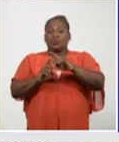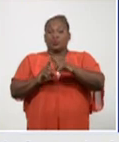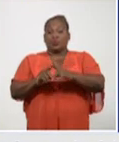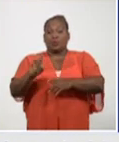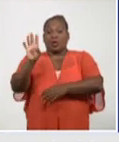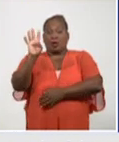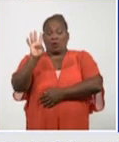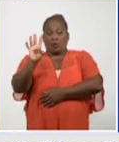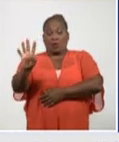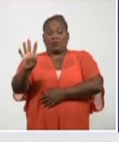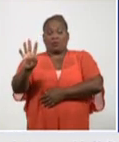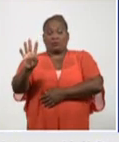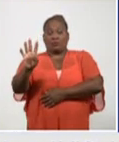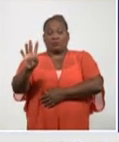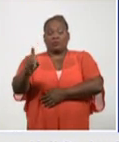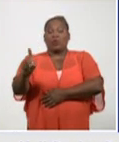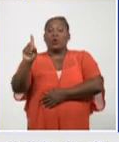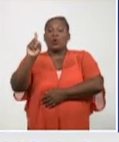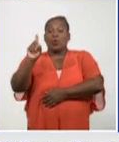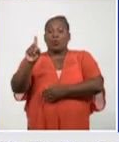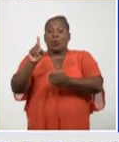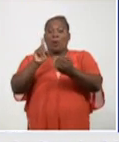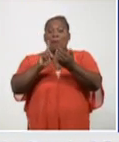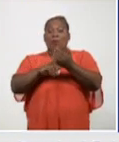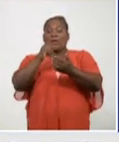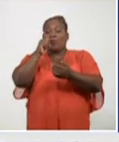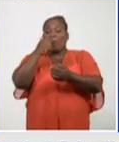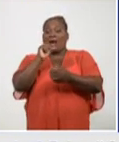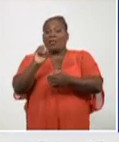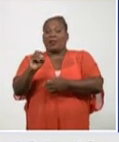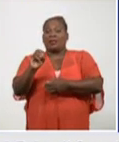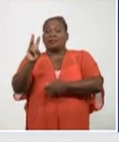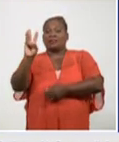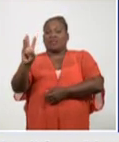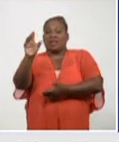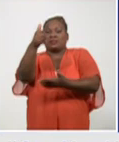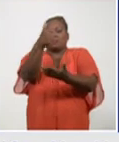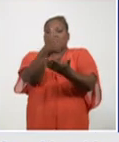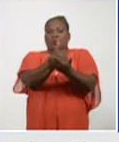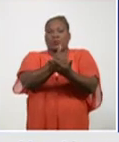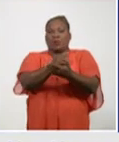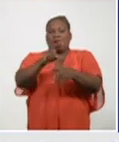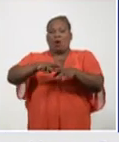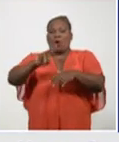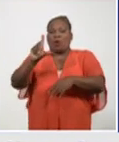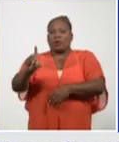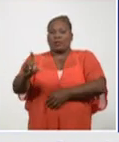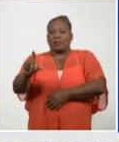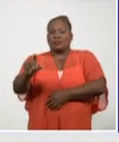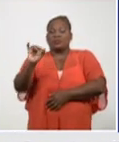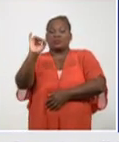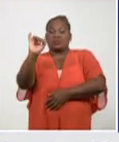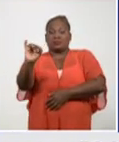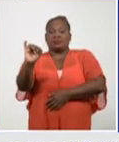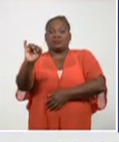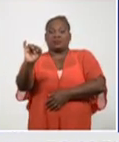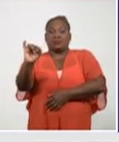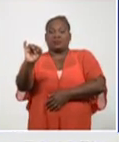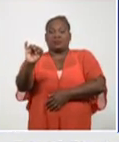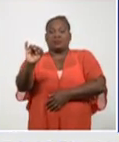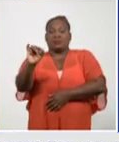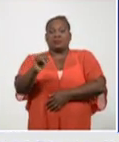confirmados, 1 de Puerto Padre y 3 de Las Tunas. Holguín confirma 6 casos en el día de